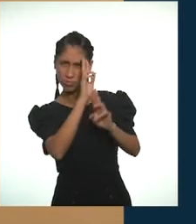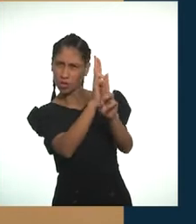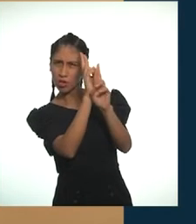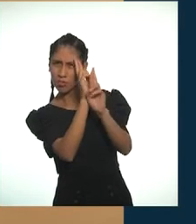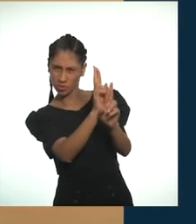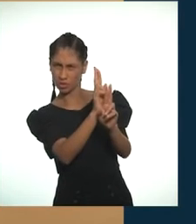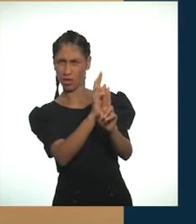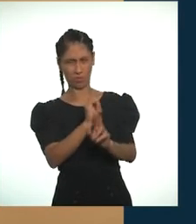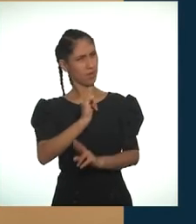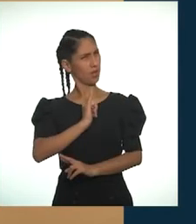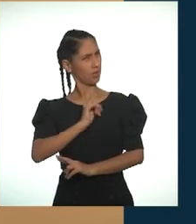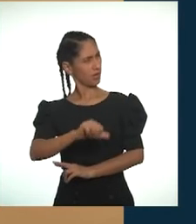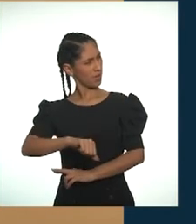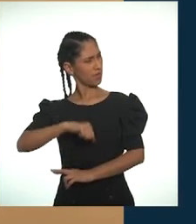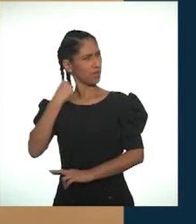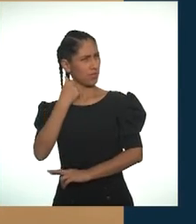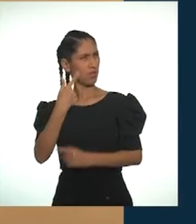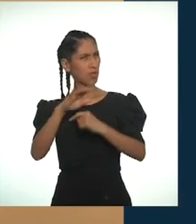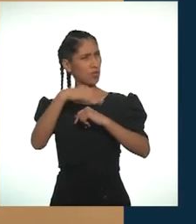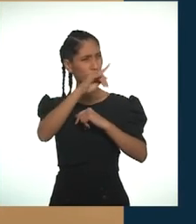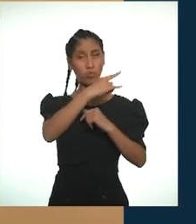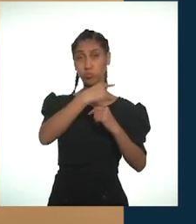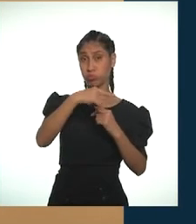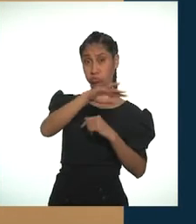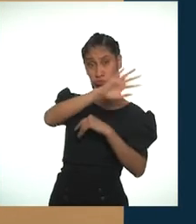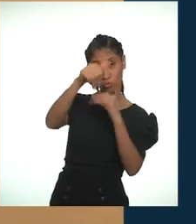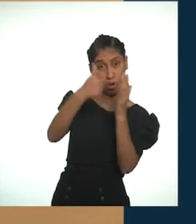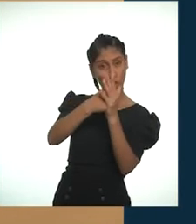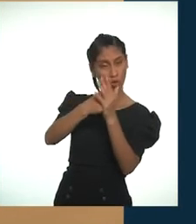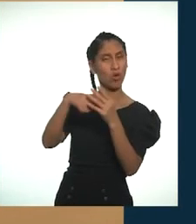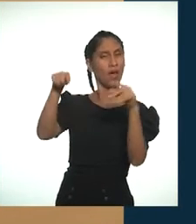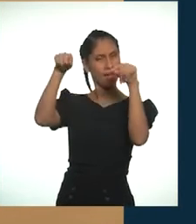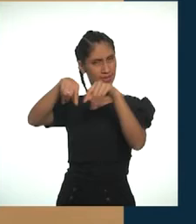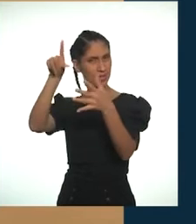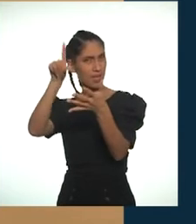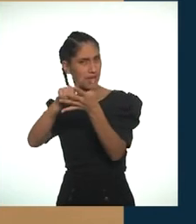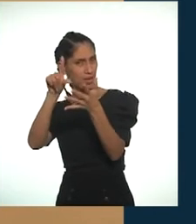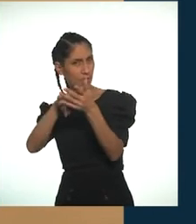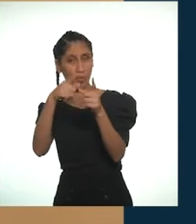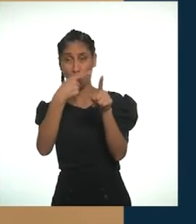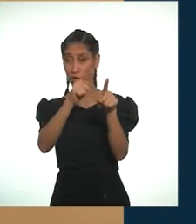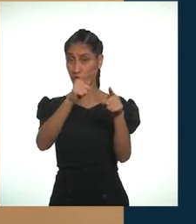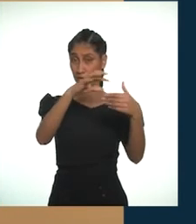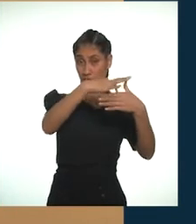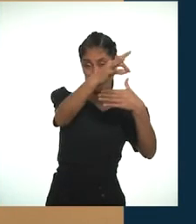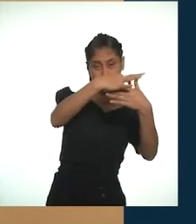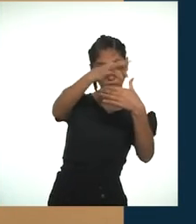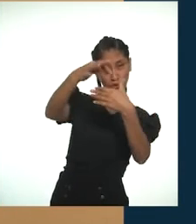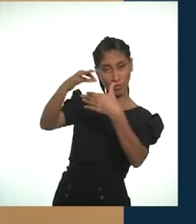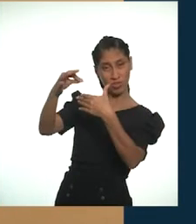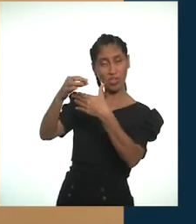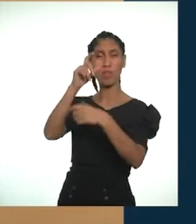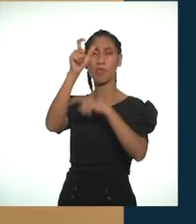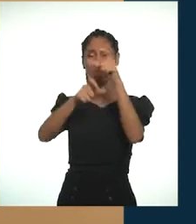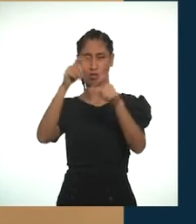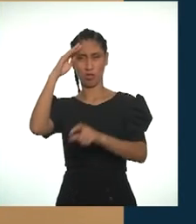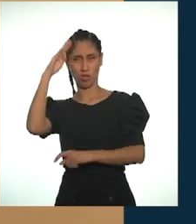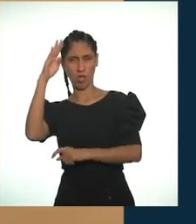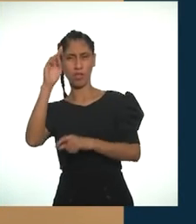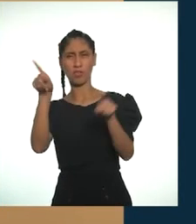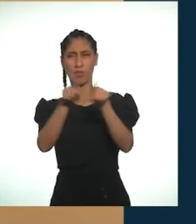Esta corriente fue llevada a Lima desde las provincias por escritores, periodistas